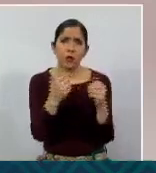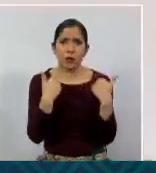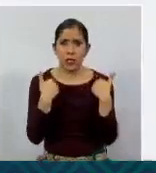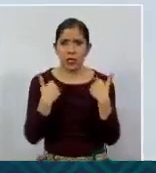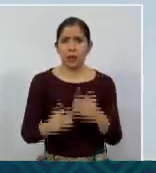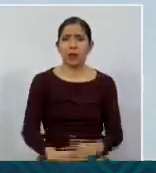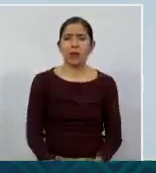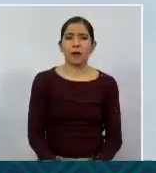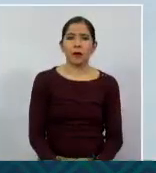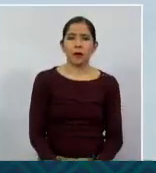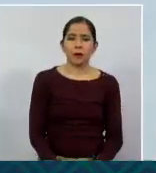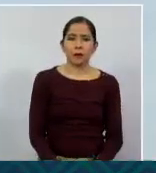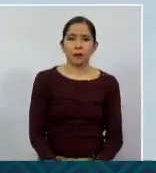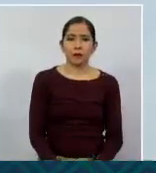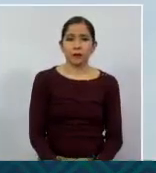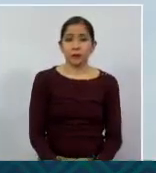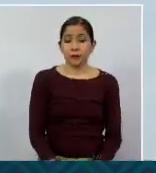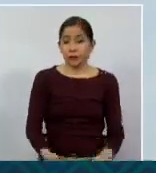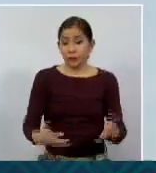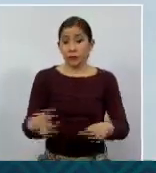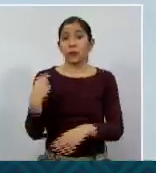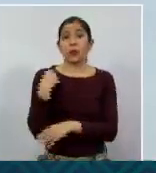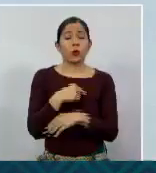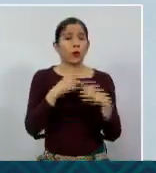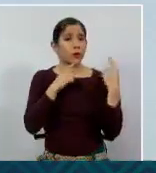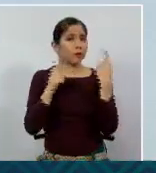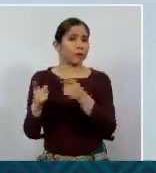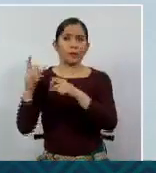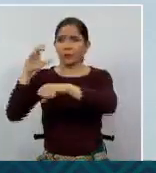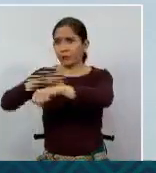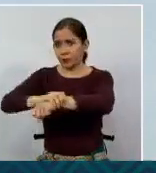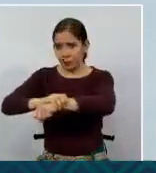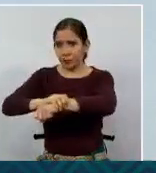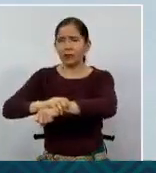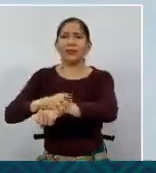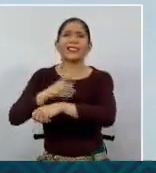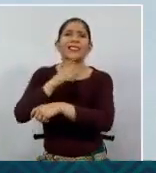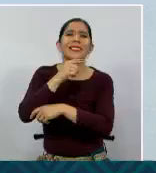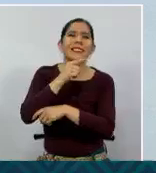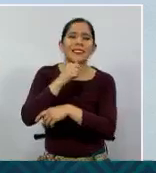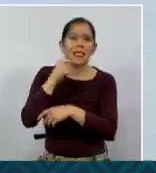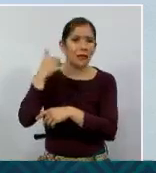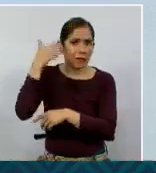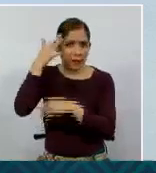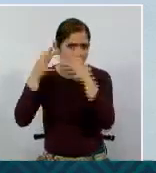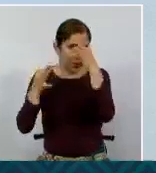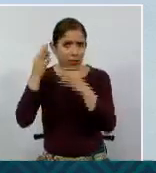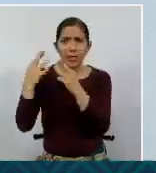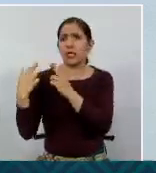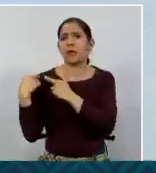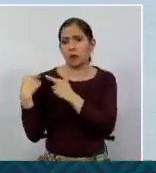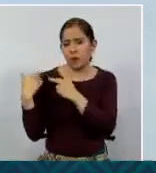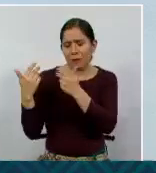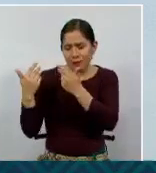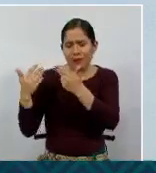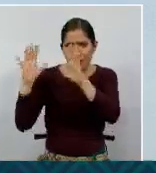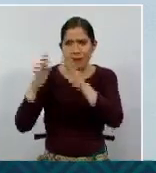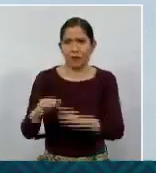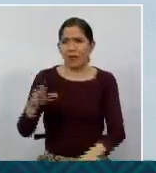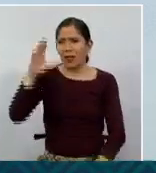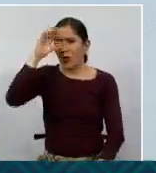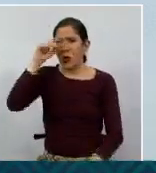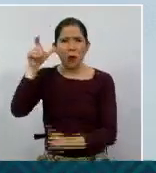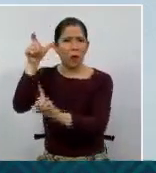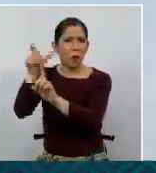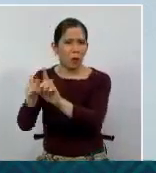hemos emitido una orden de aprehensión por parte del fiscal encargado de la causa. El señor es